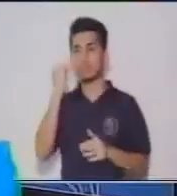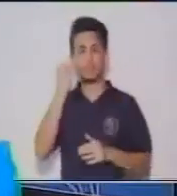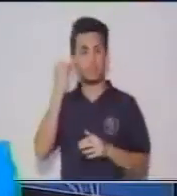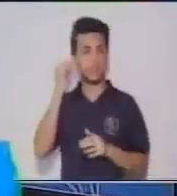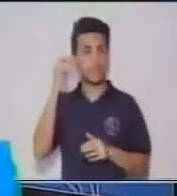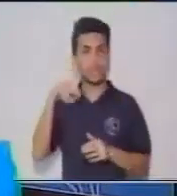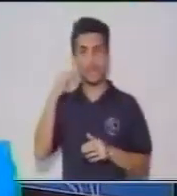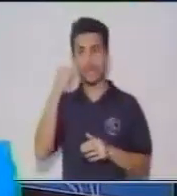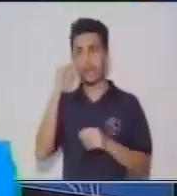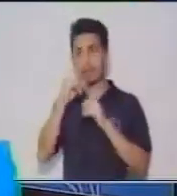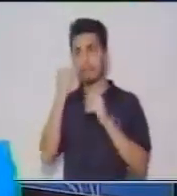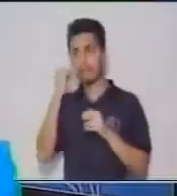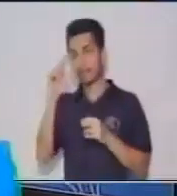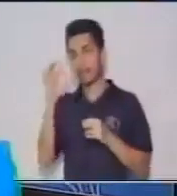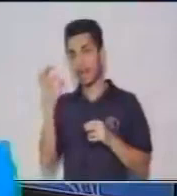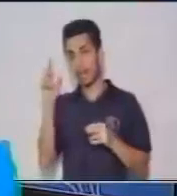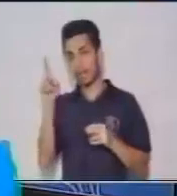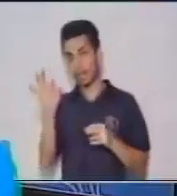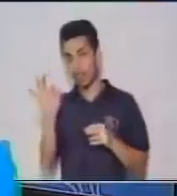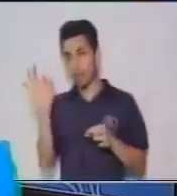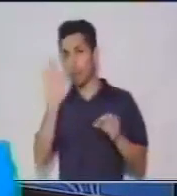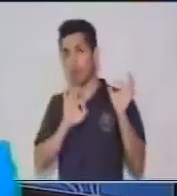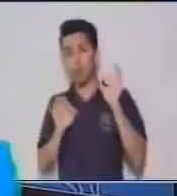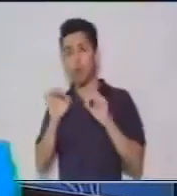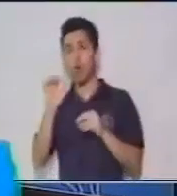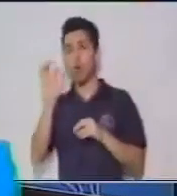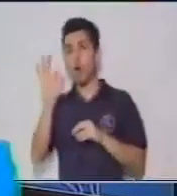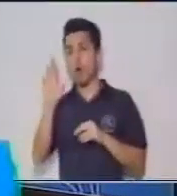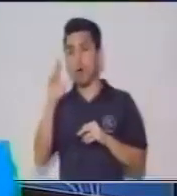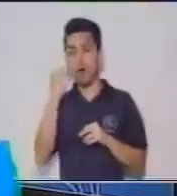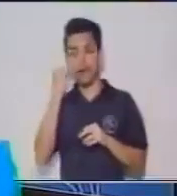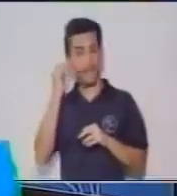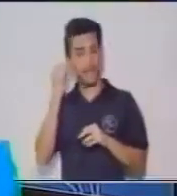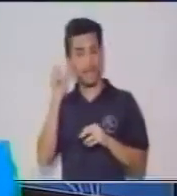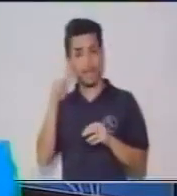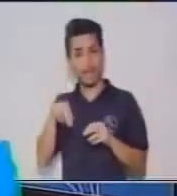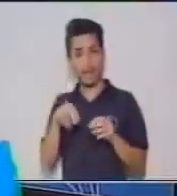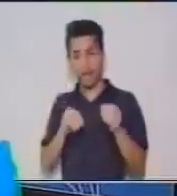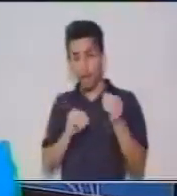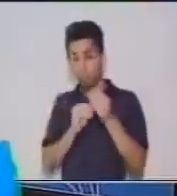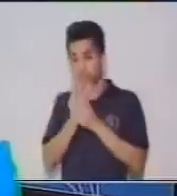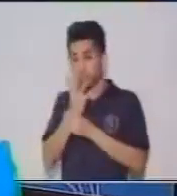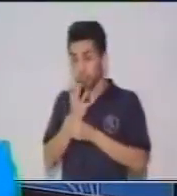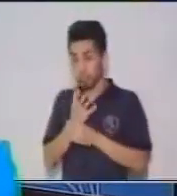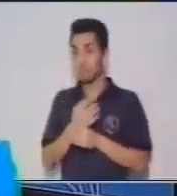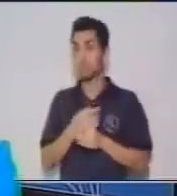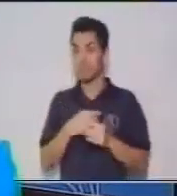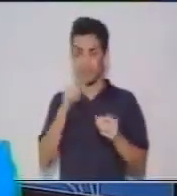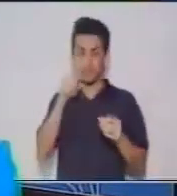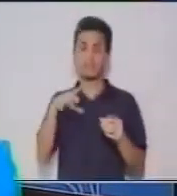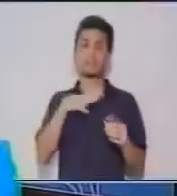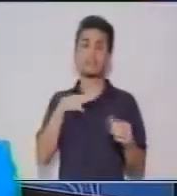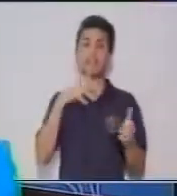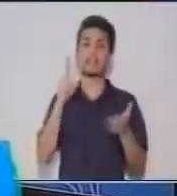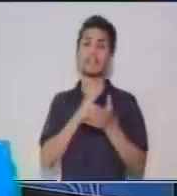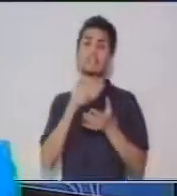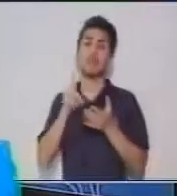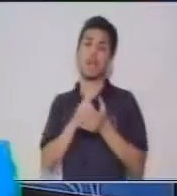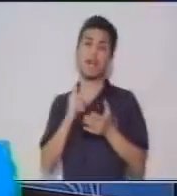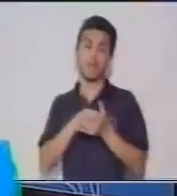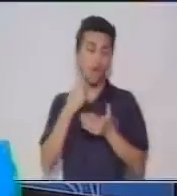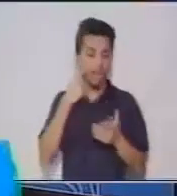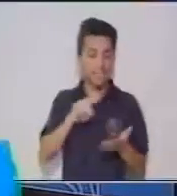su origen. Y este significado lo vamos a encontrar en los diccionarios. Al mismo